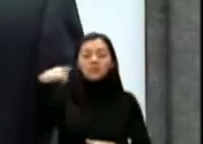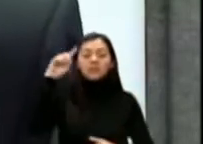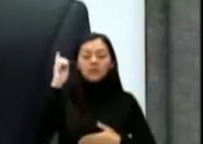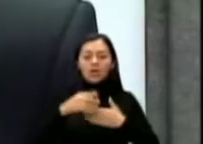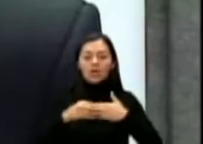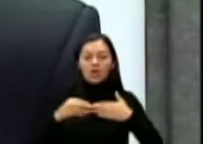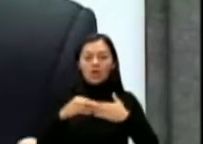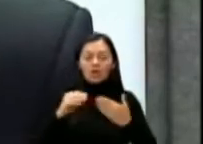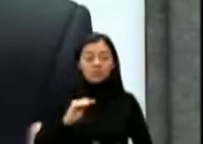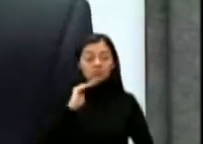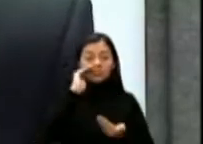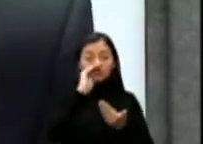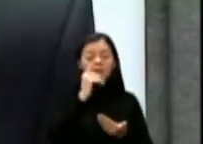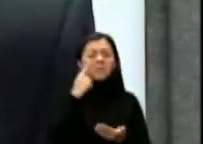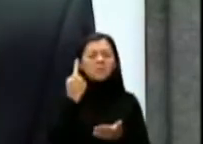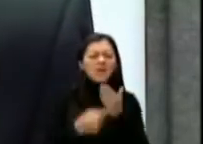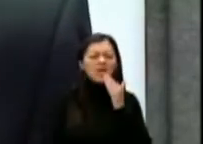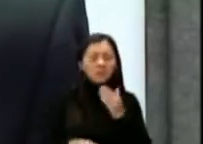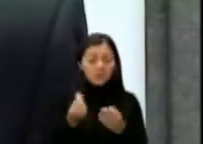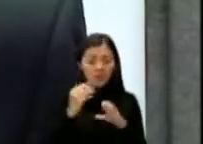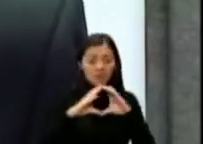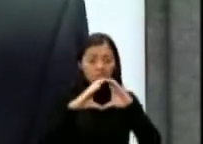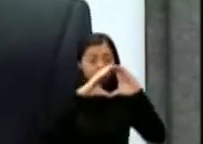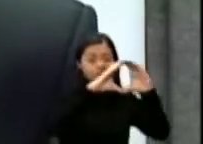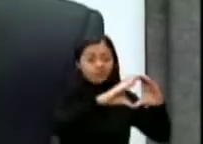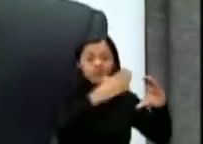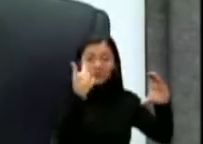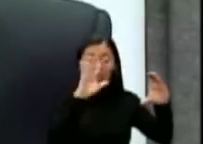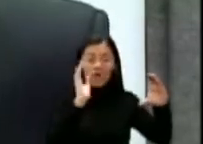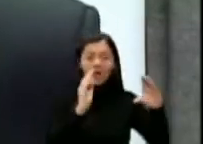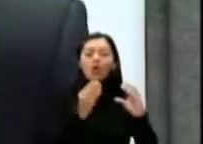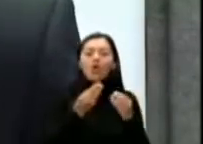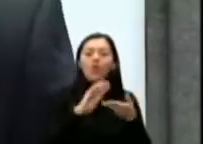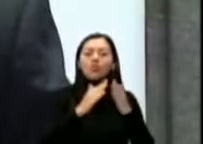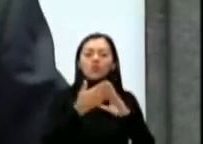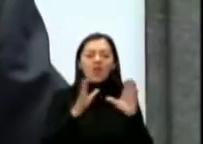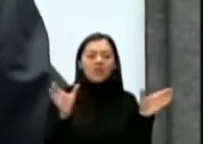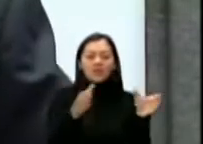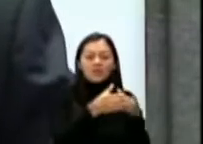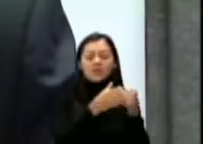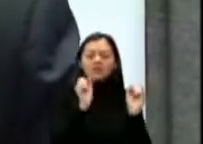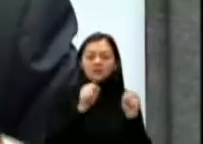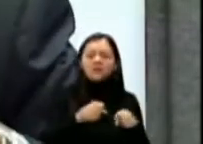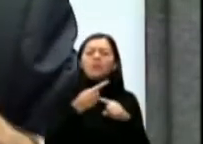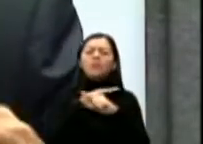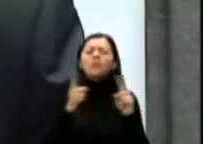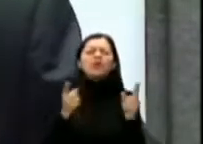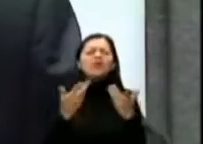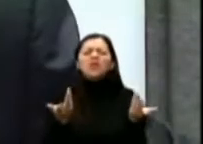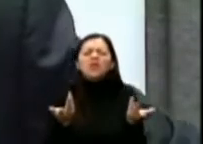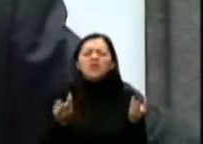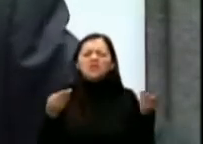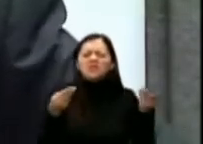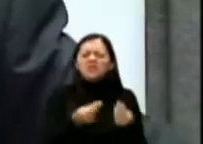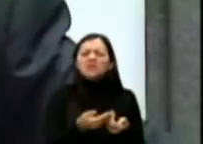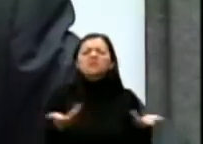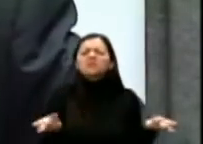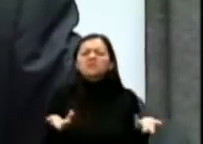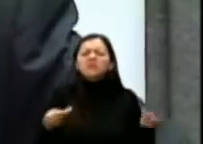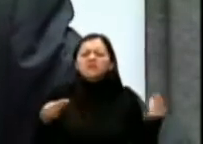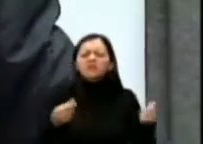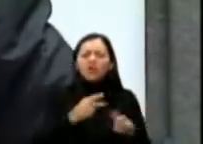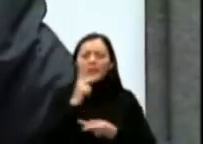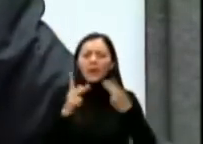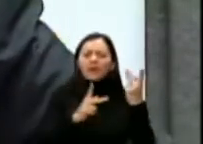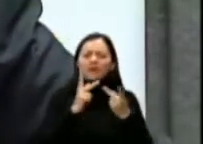porque algunos prefectos lo que hacen es a veces regalan motoguadaña una vaquita o una fundita de fertilizante